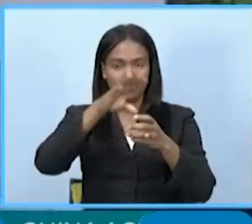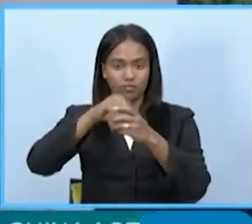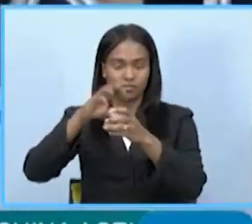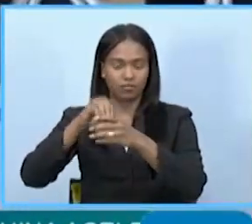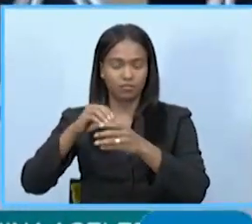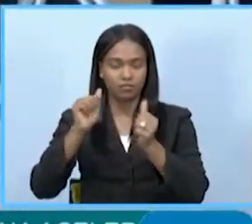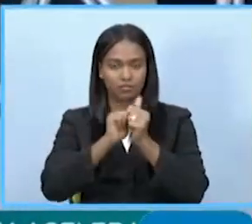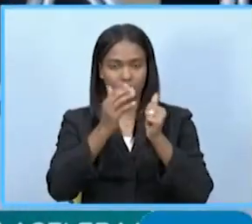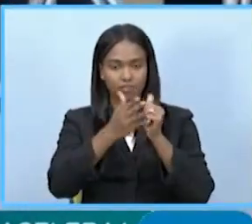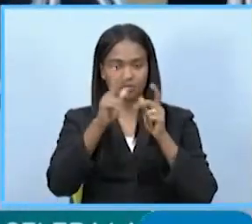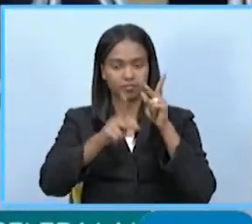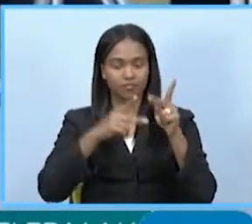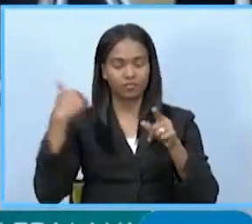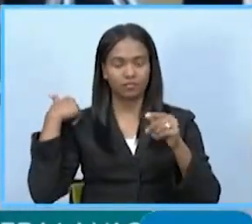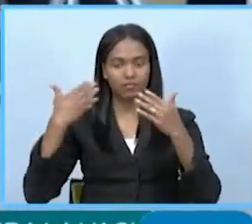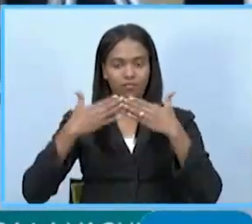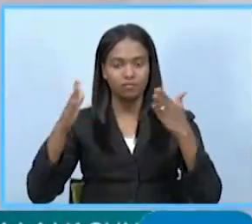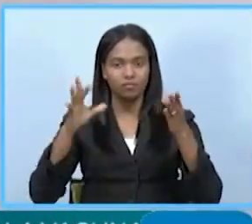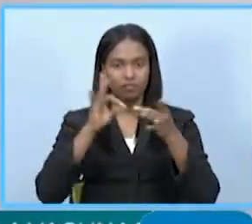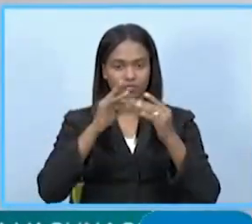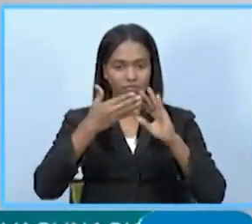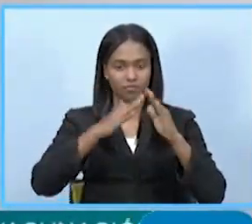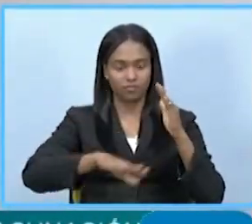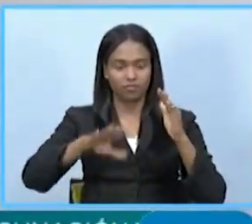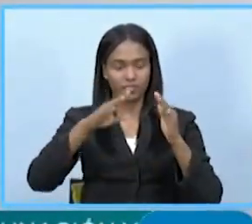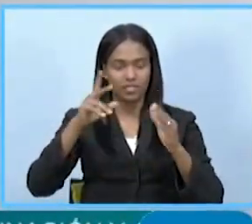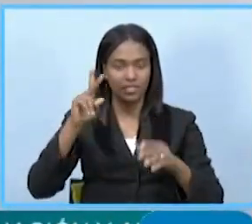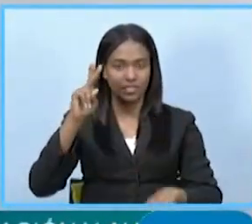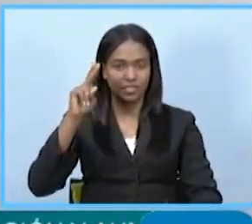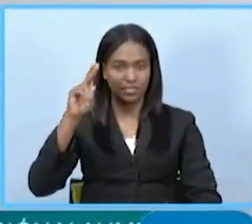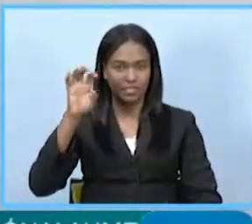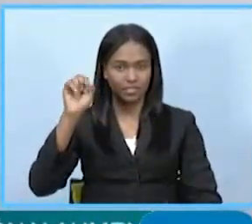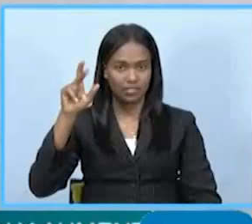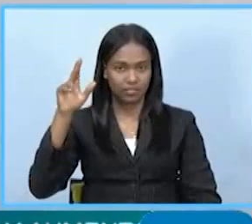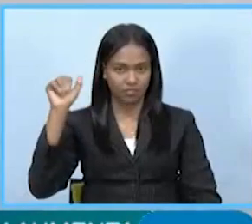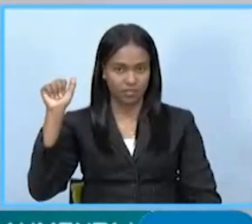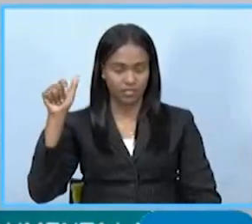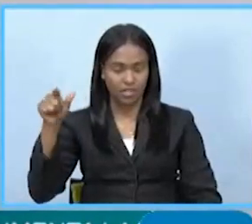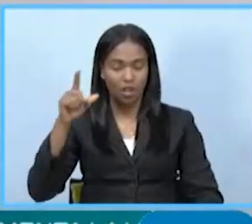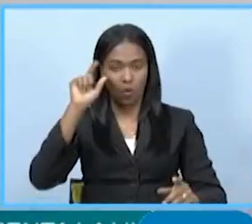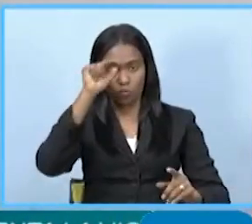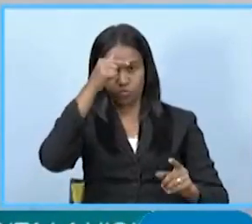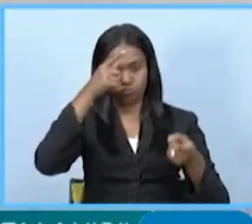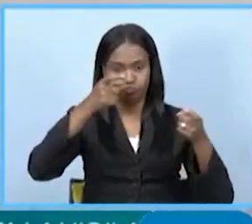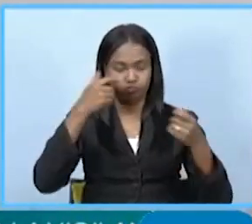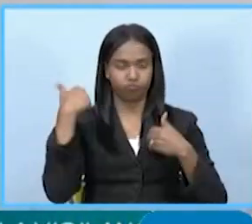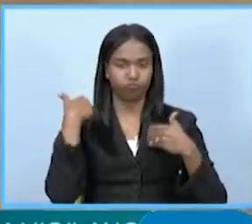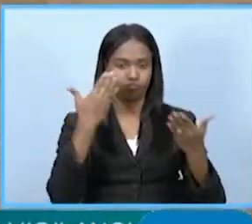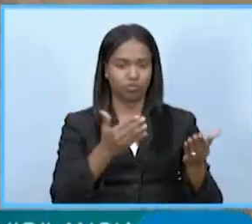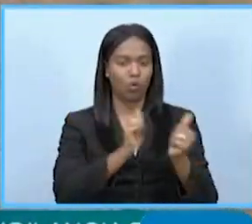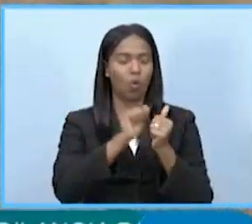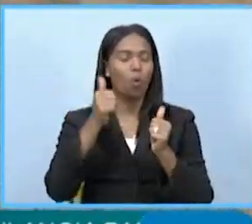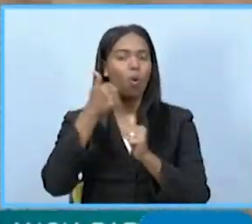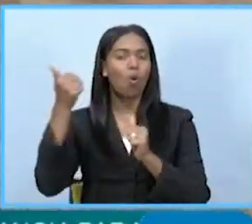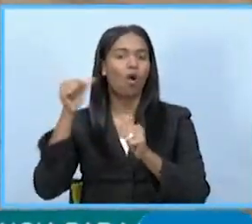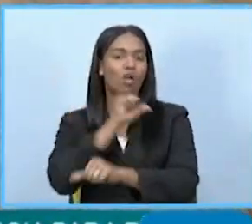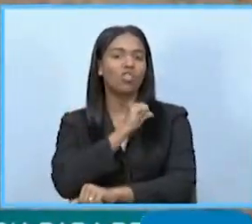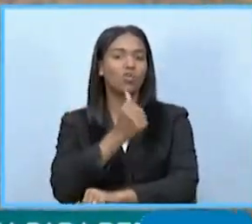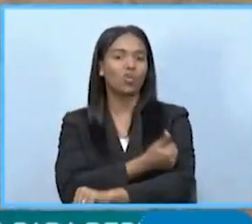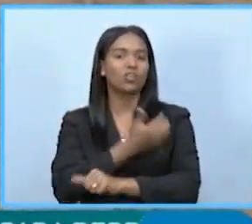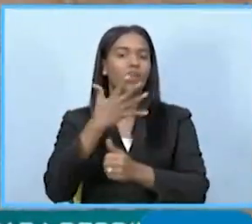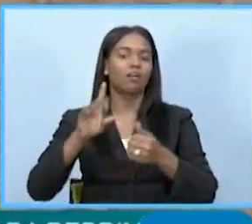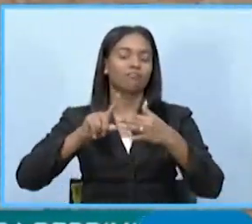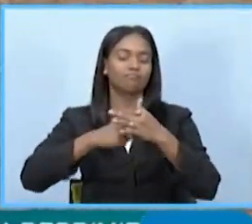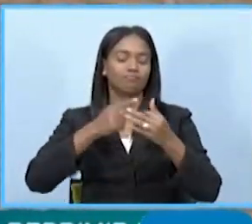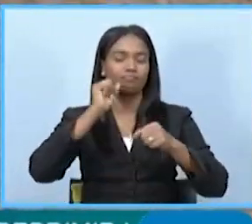Rondón Castillo, gerente general de AFIS Reservas, la gobernadora civil y otras autoridades, quedaron iniciados los